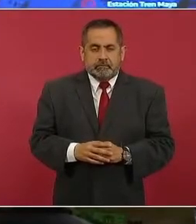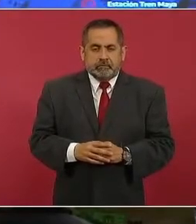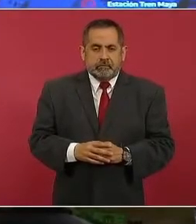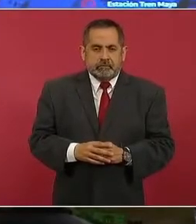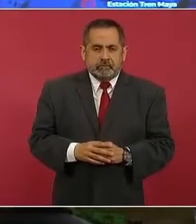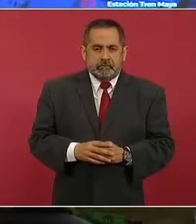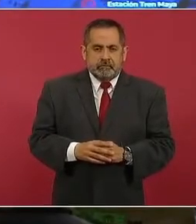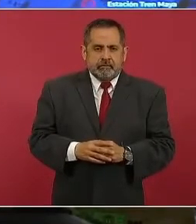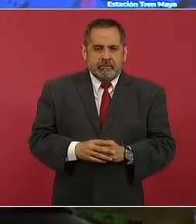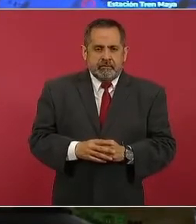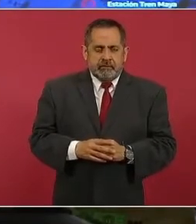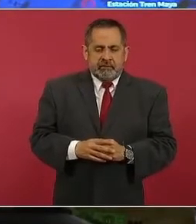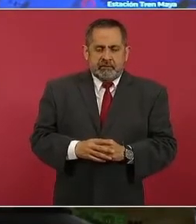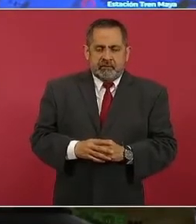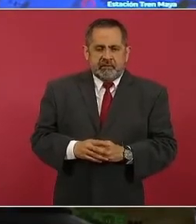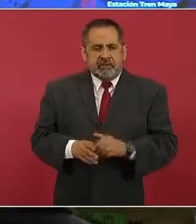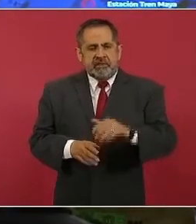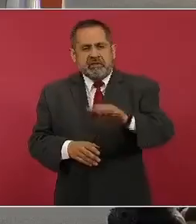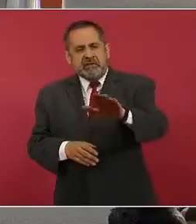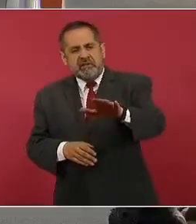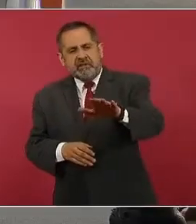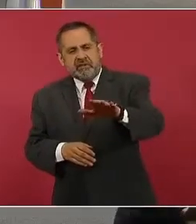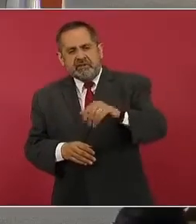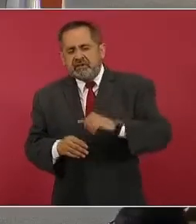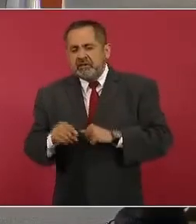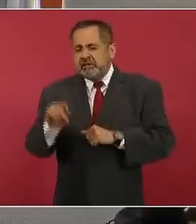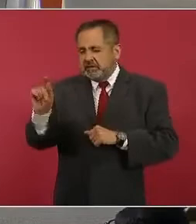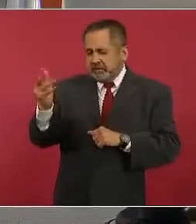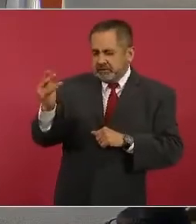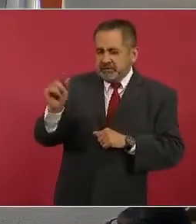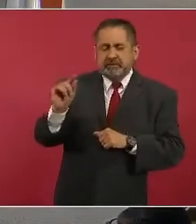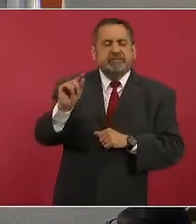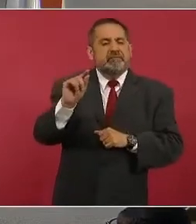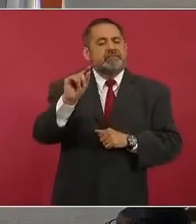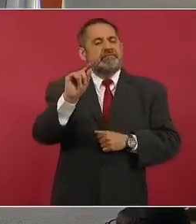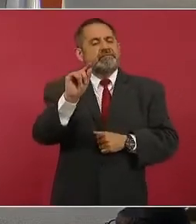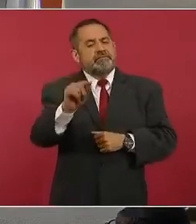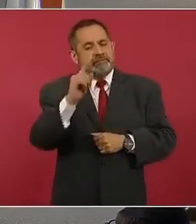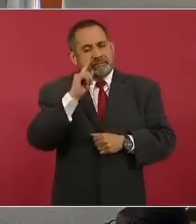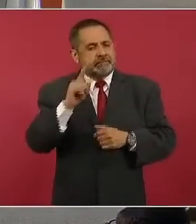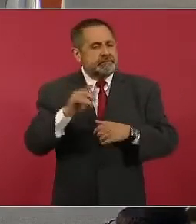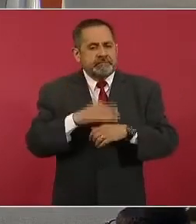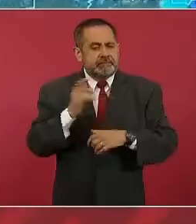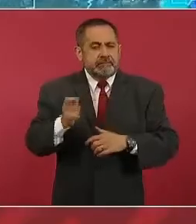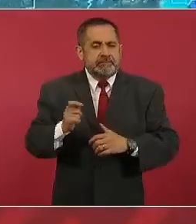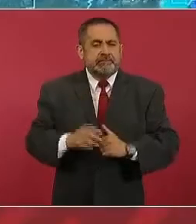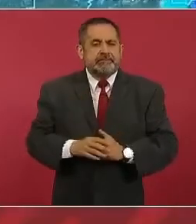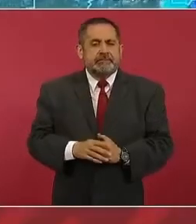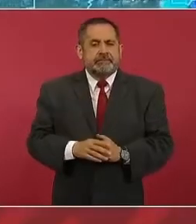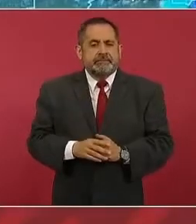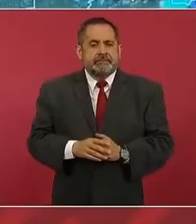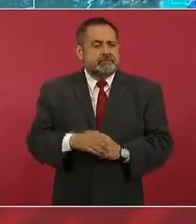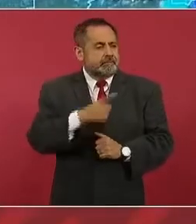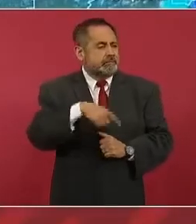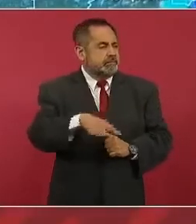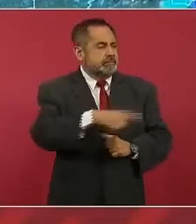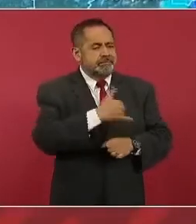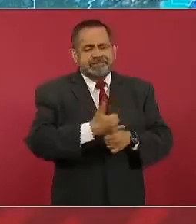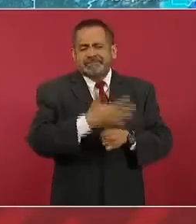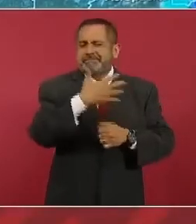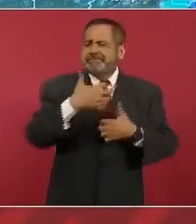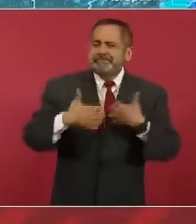se podría llevar la inauguración hasta ¿por qué por qué este la inconformidad